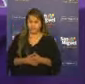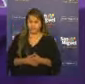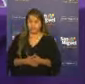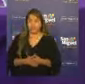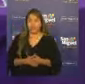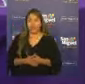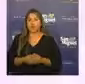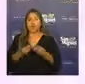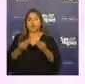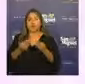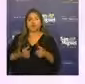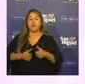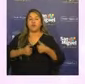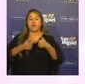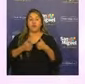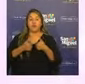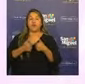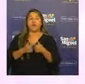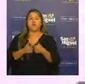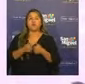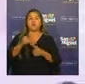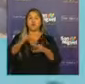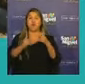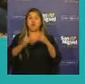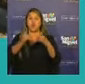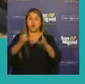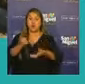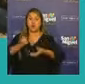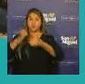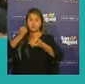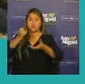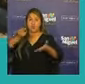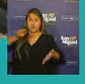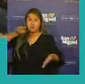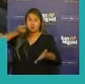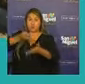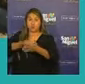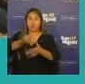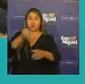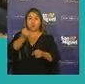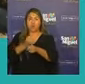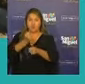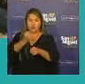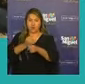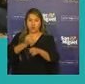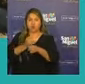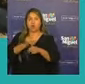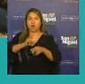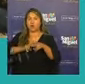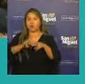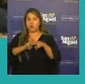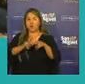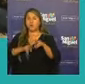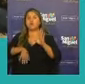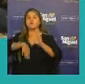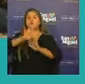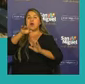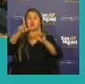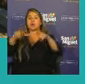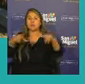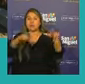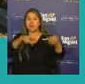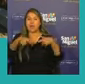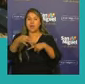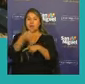Bueno, algunas inversiones y trabajos que hemos hecho en función de generar más áreas verdes y mejorar las